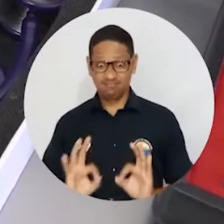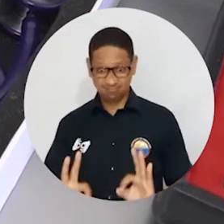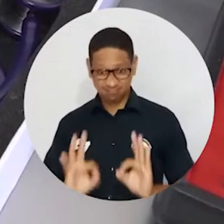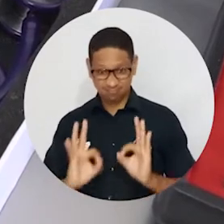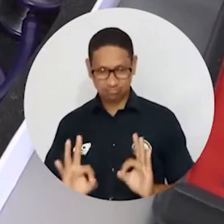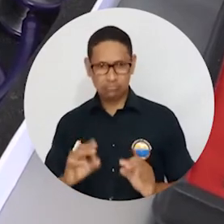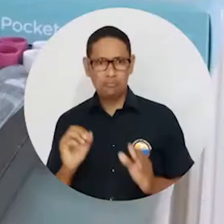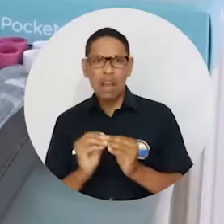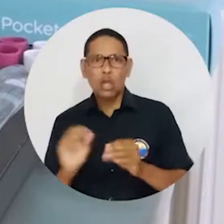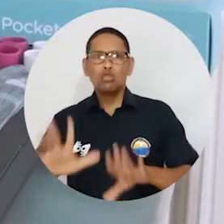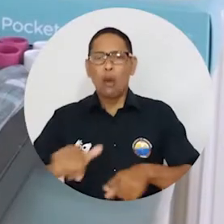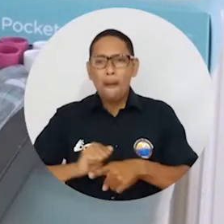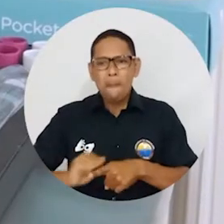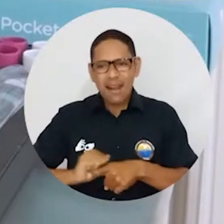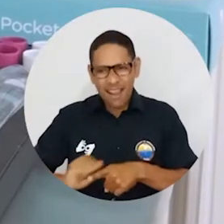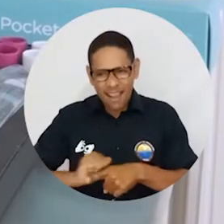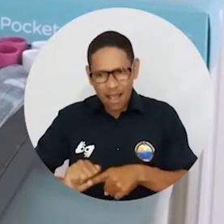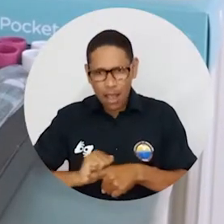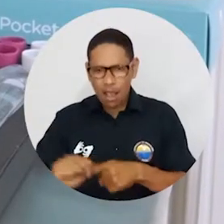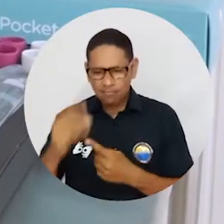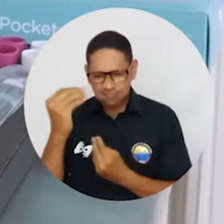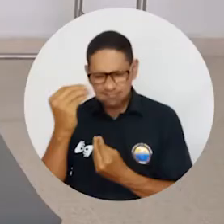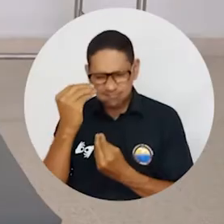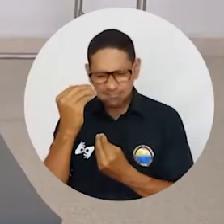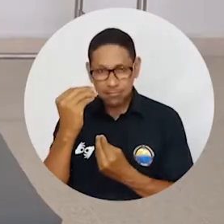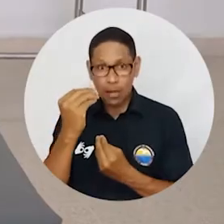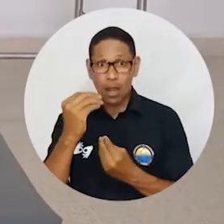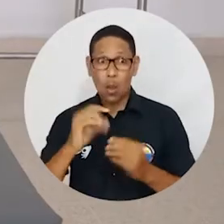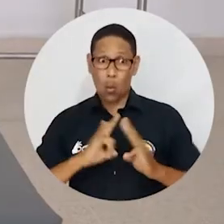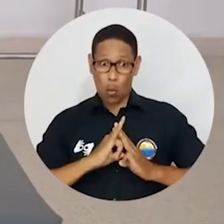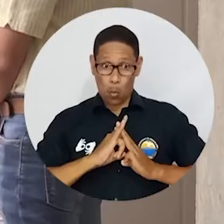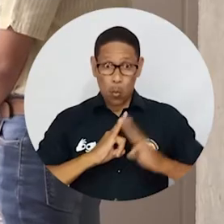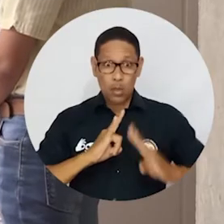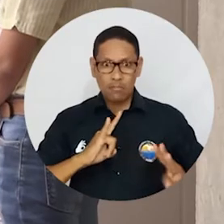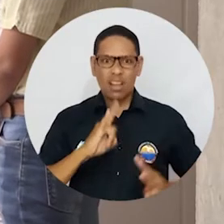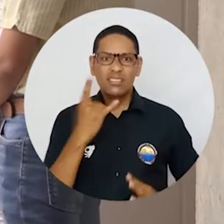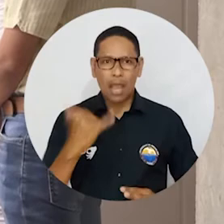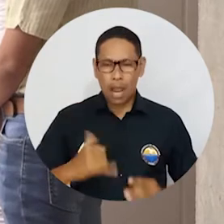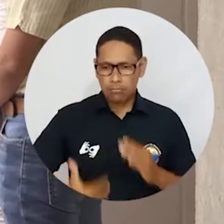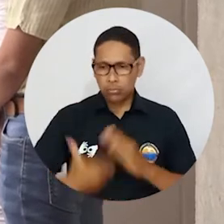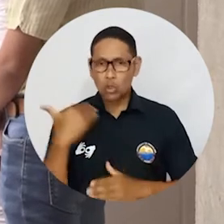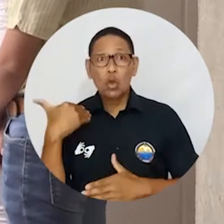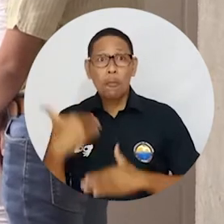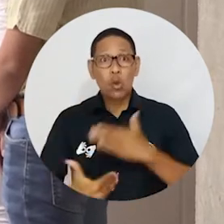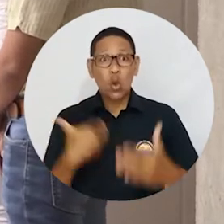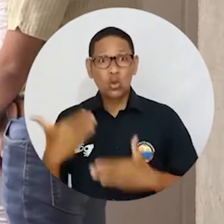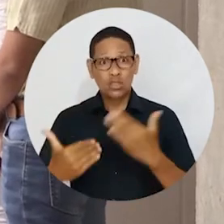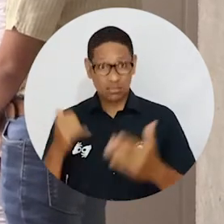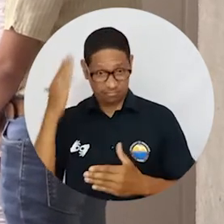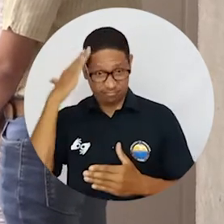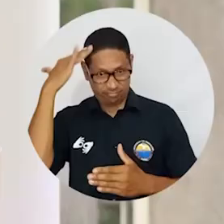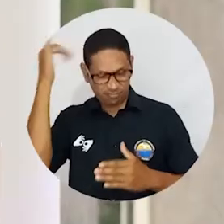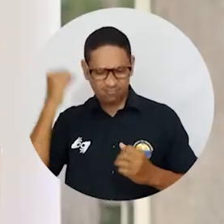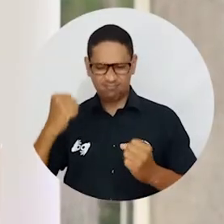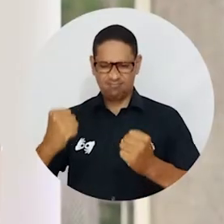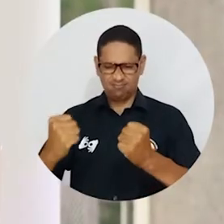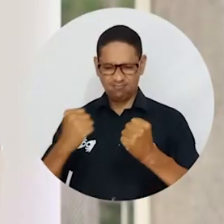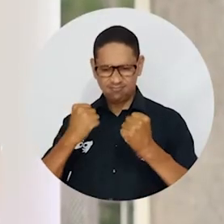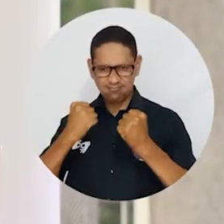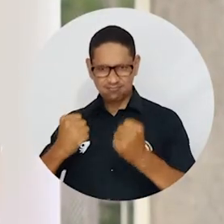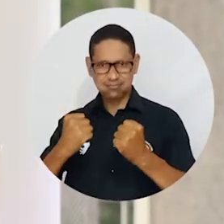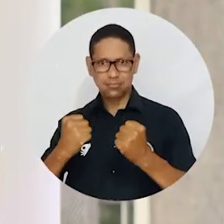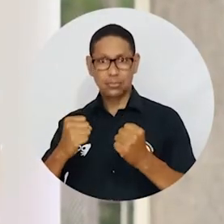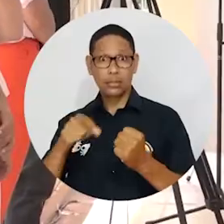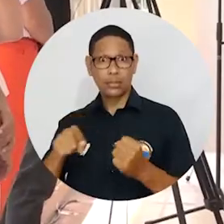el desarrollo de prácticas formativas, la Universidad del Magdalena busca reforzar los procesos académicos de los estudiantes de